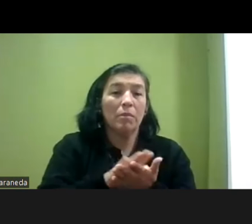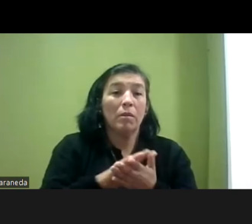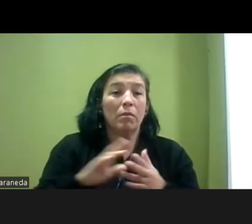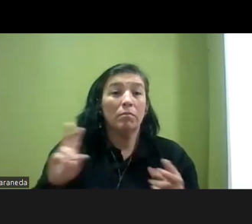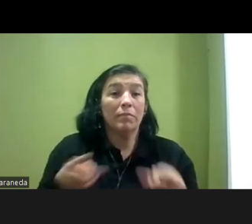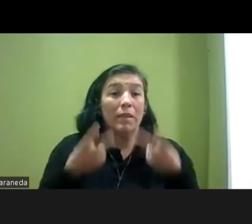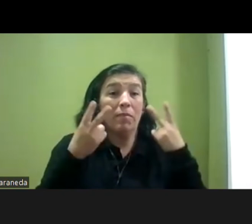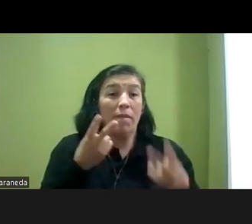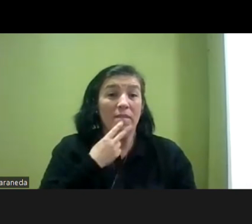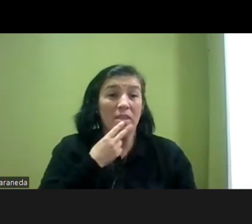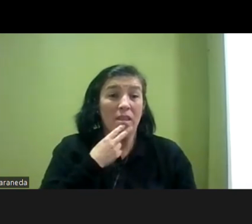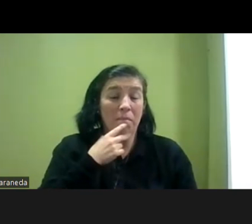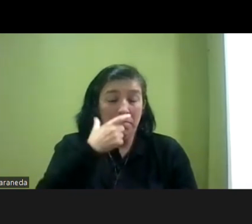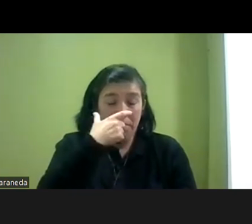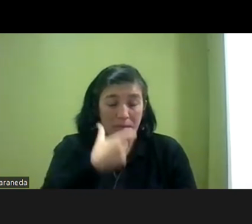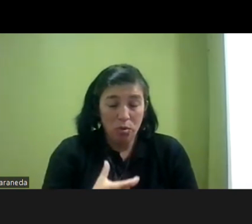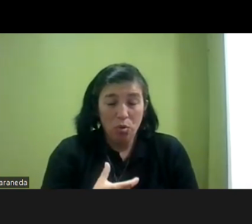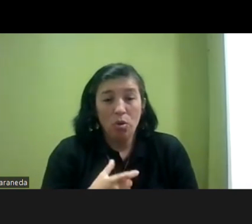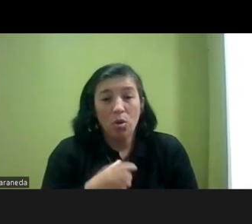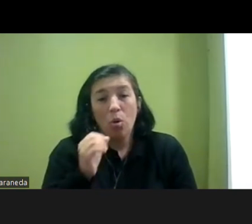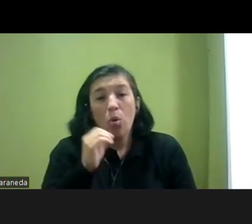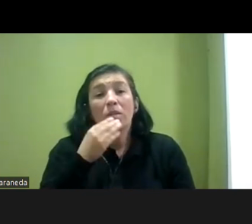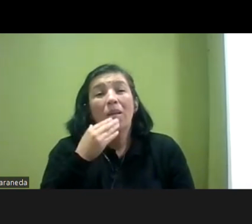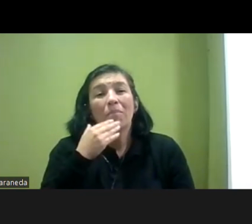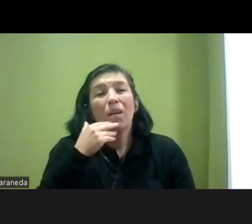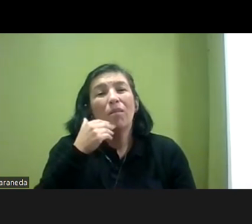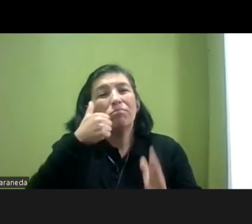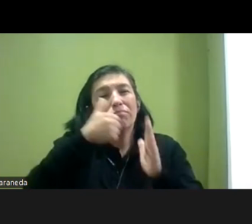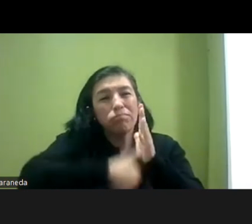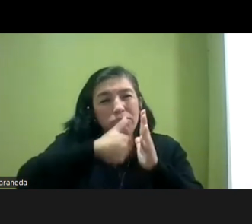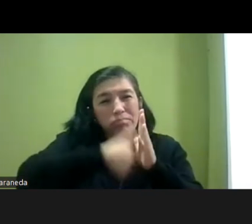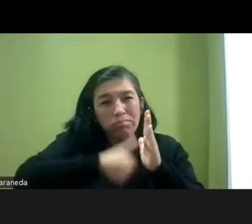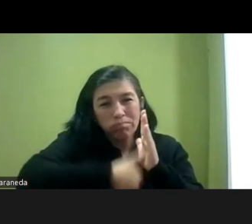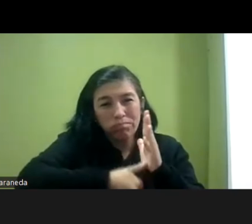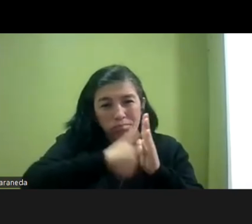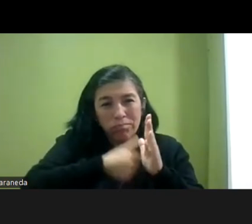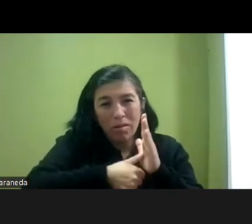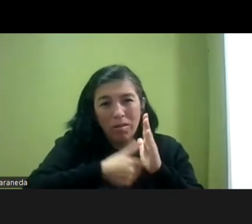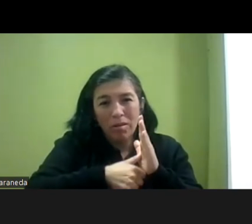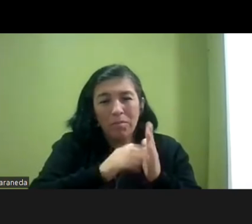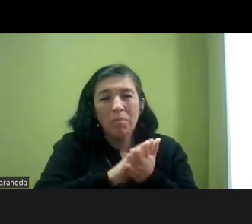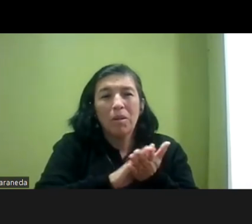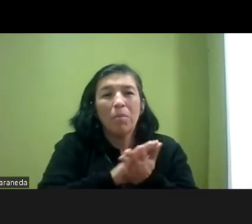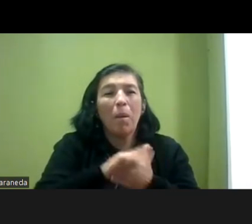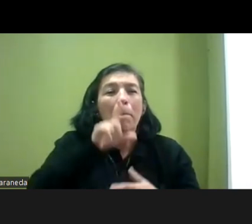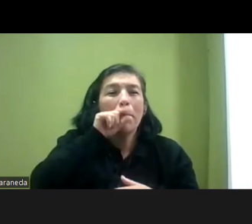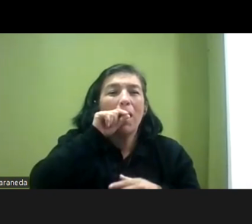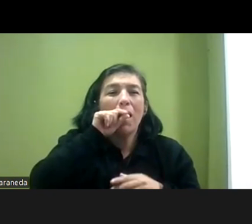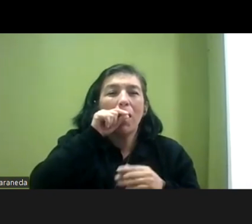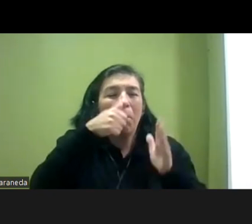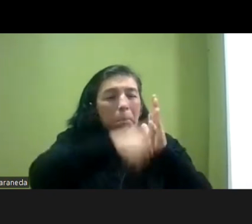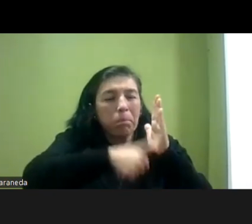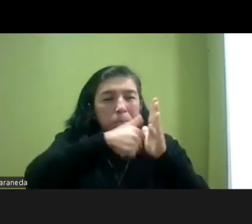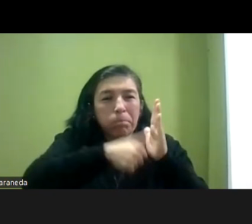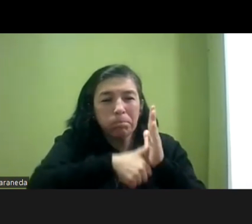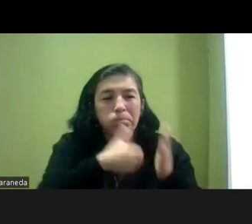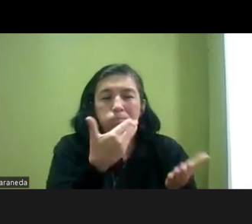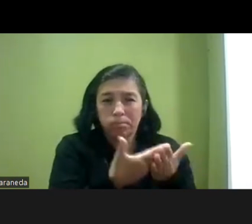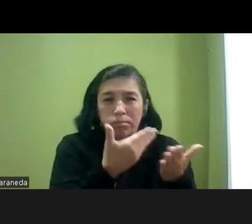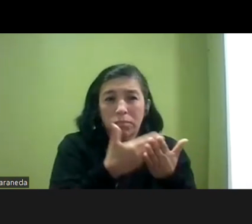humana, ya sea para guano, o sea, el excremento de pájaro, el excremento